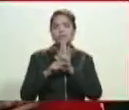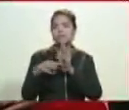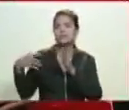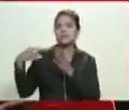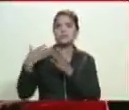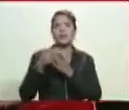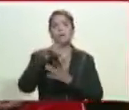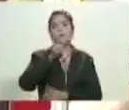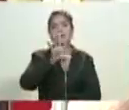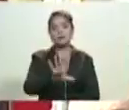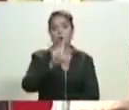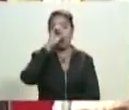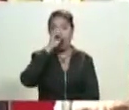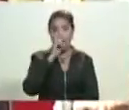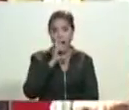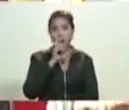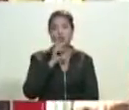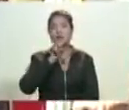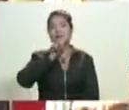últimos 25 años